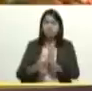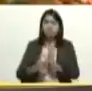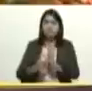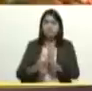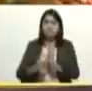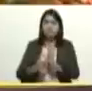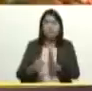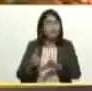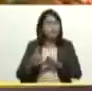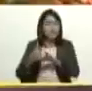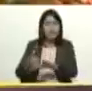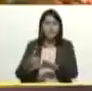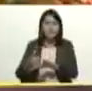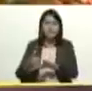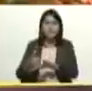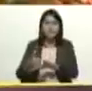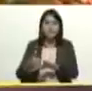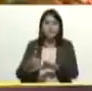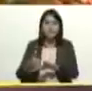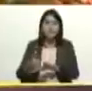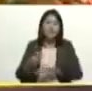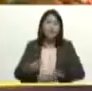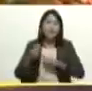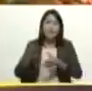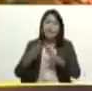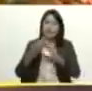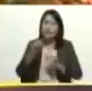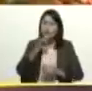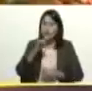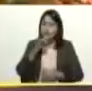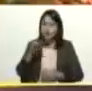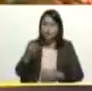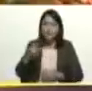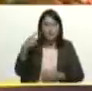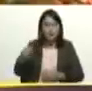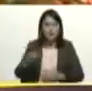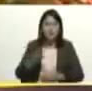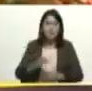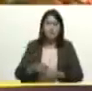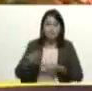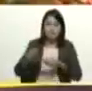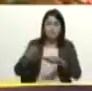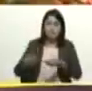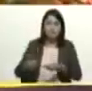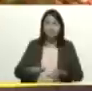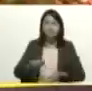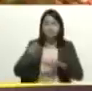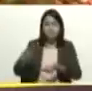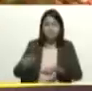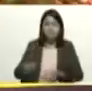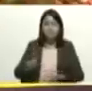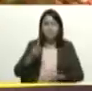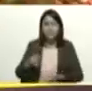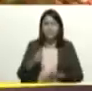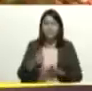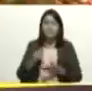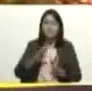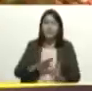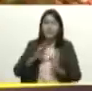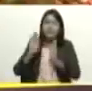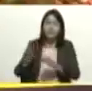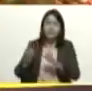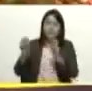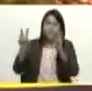aportar toda la información que maneja y a apoyar todas las